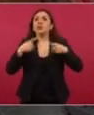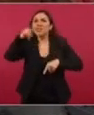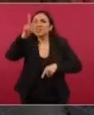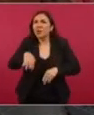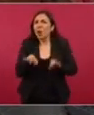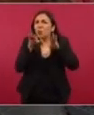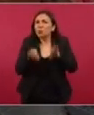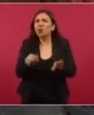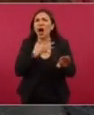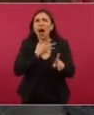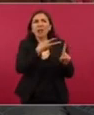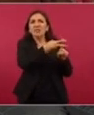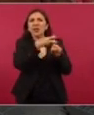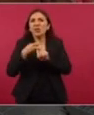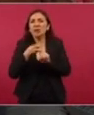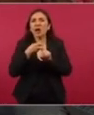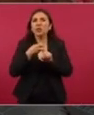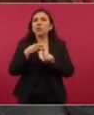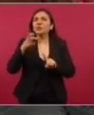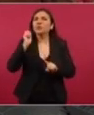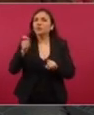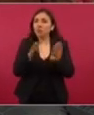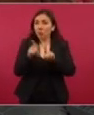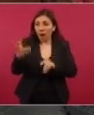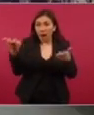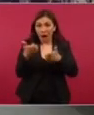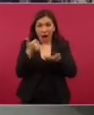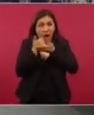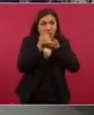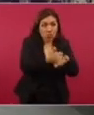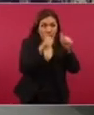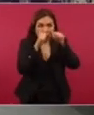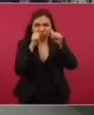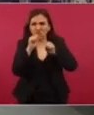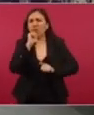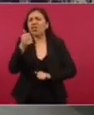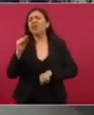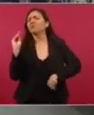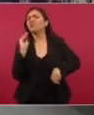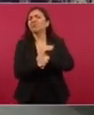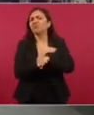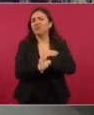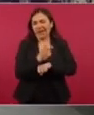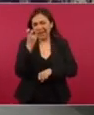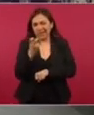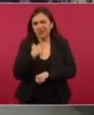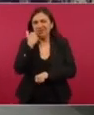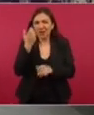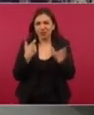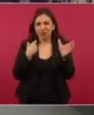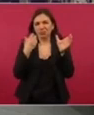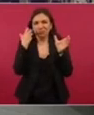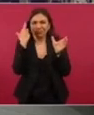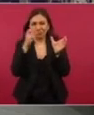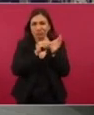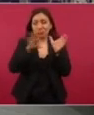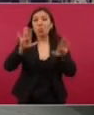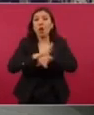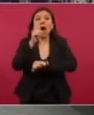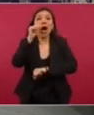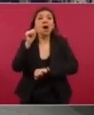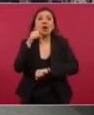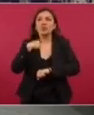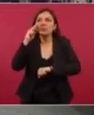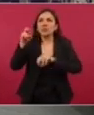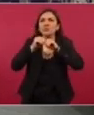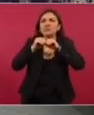que haga absolutamente nada, sino todo lo contrario, lo ignora. Entonces, me gustaría ponérselo porque ayer vimos la amplia